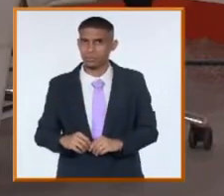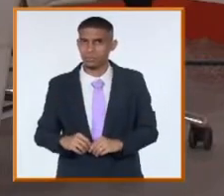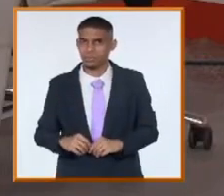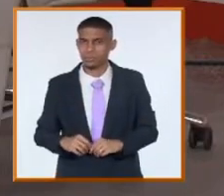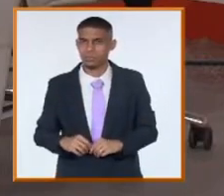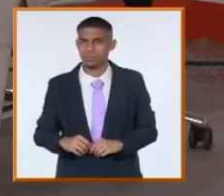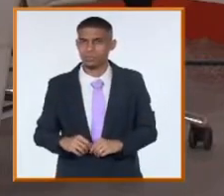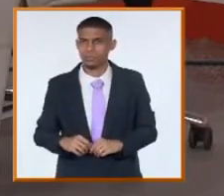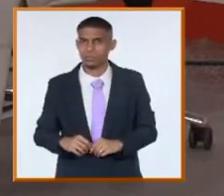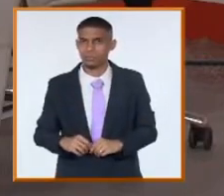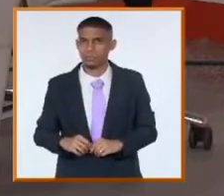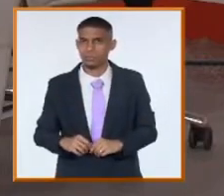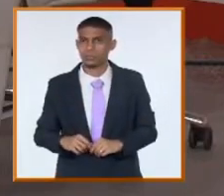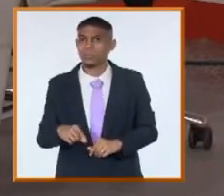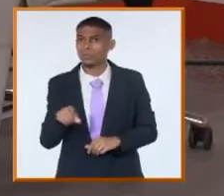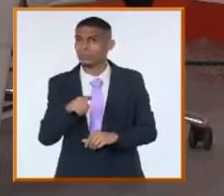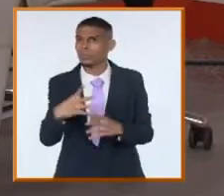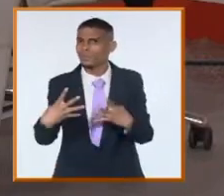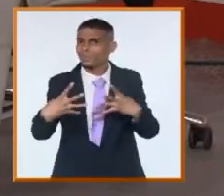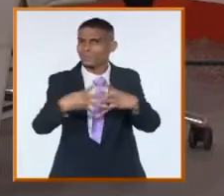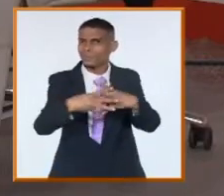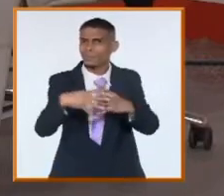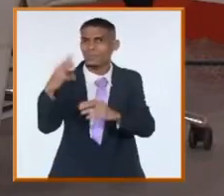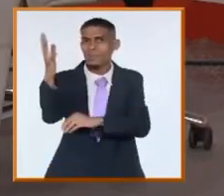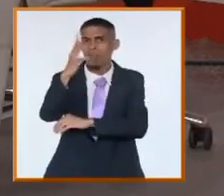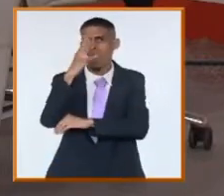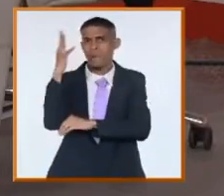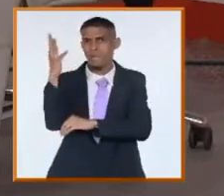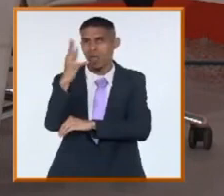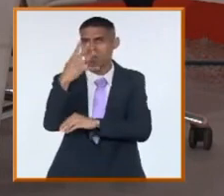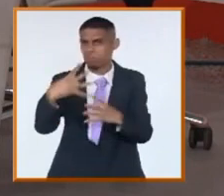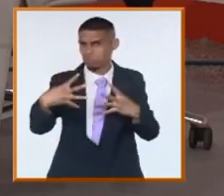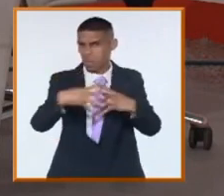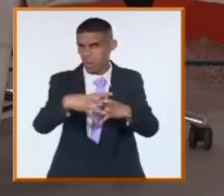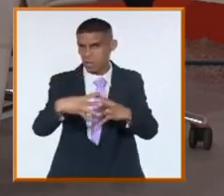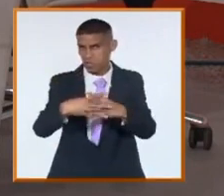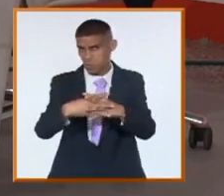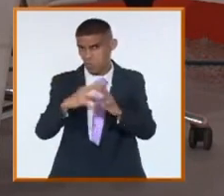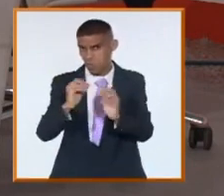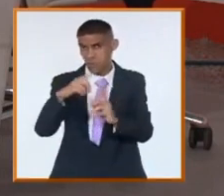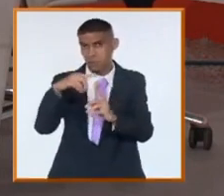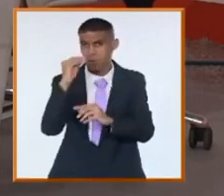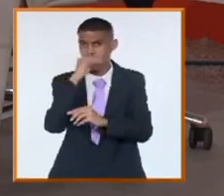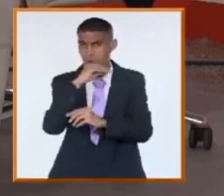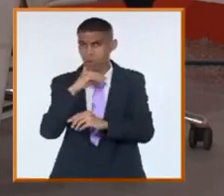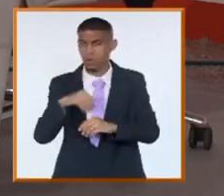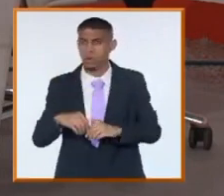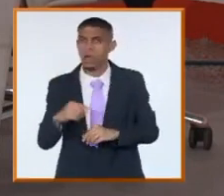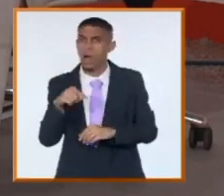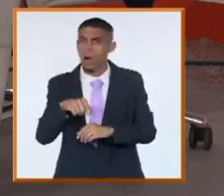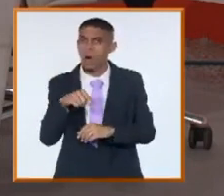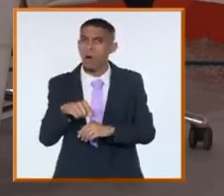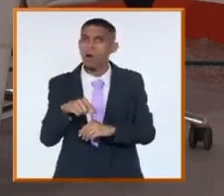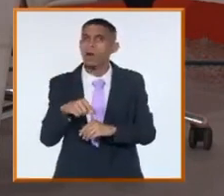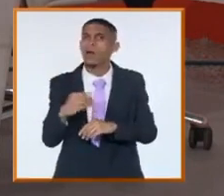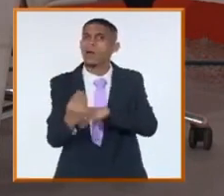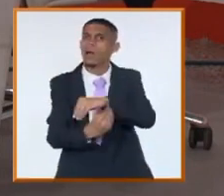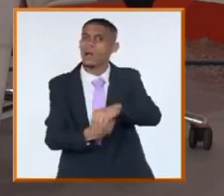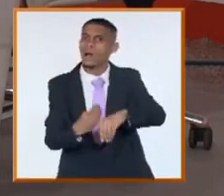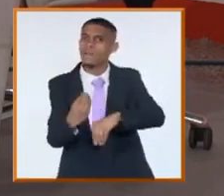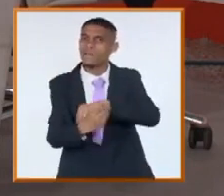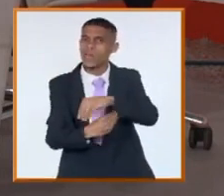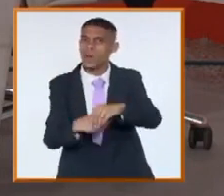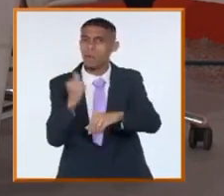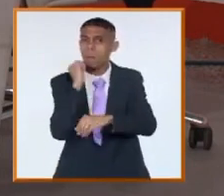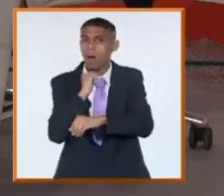muy compatible con el medio ambiente con la tecnología de las mejores tecnologías del mundo y estamos modernizando la planta de